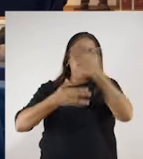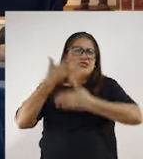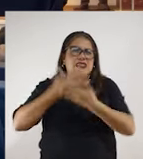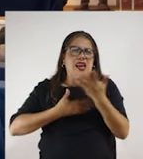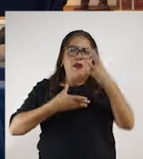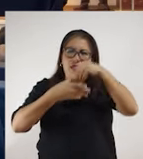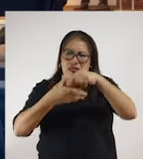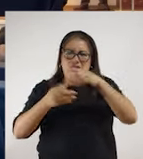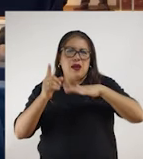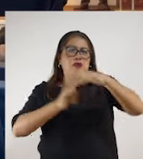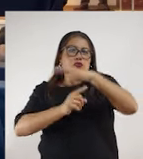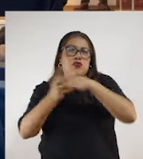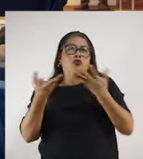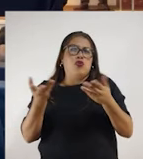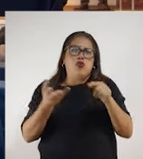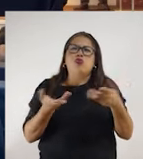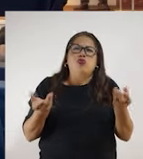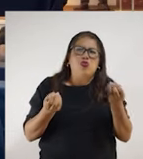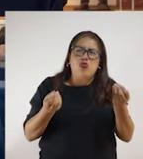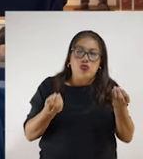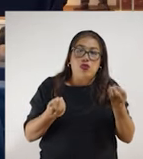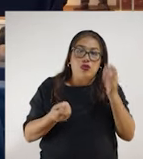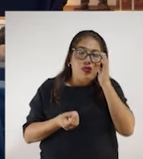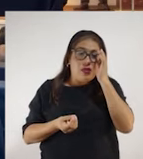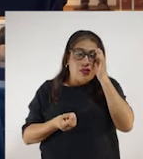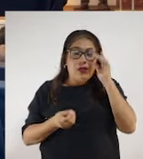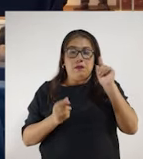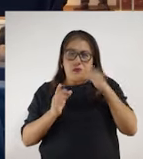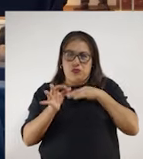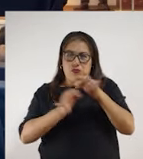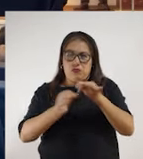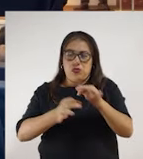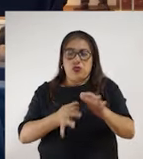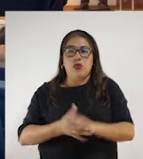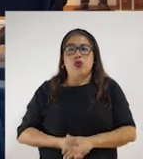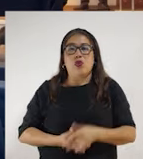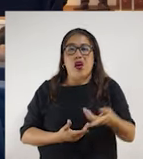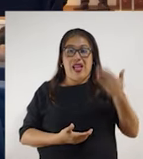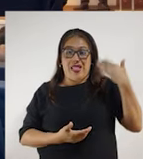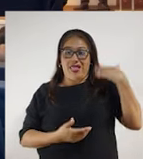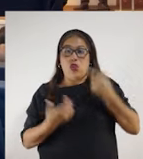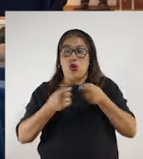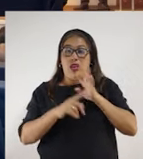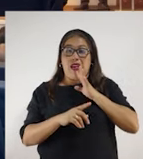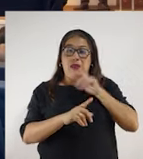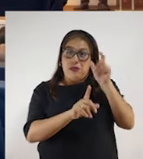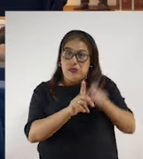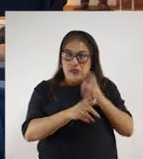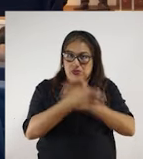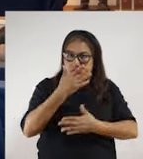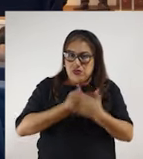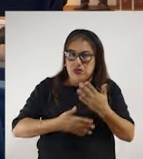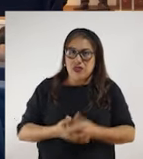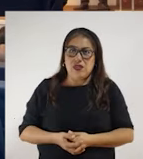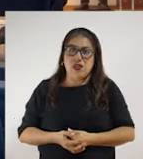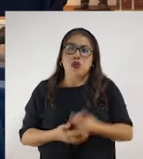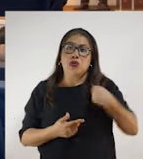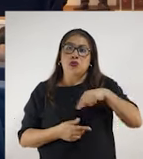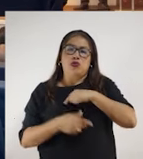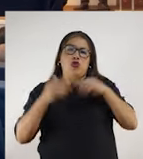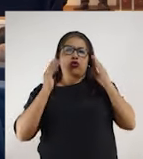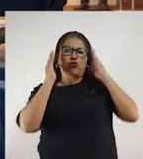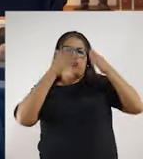¿sí? Y el modelo social de la discapacidad cuestiona lo siguiente. Antes, cuando hablábamos de personas con discapacidad,